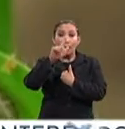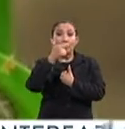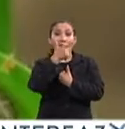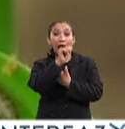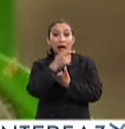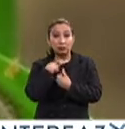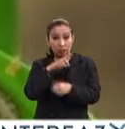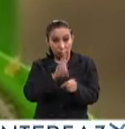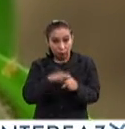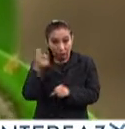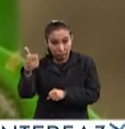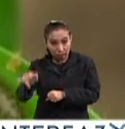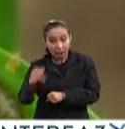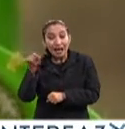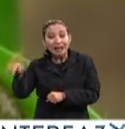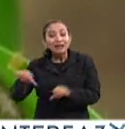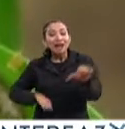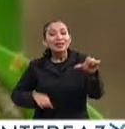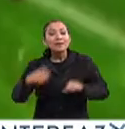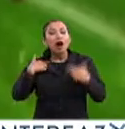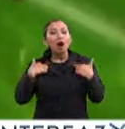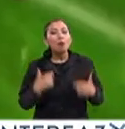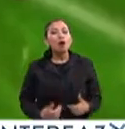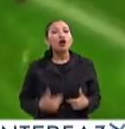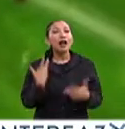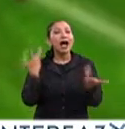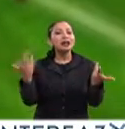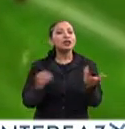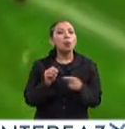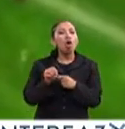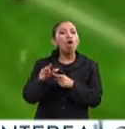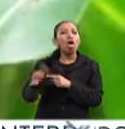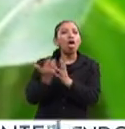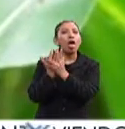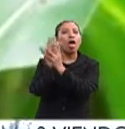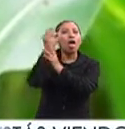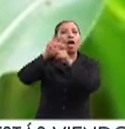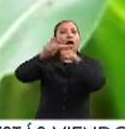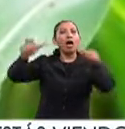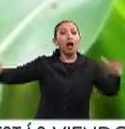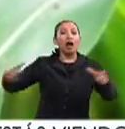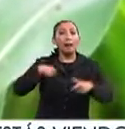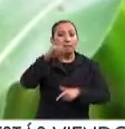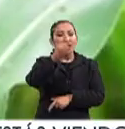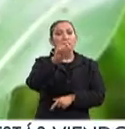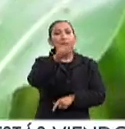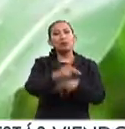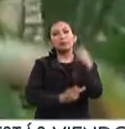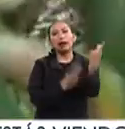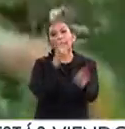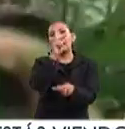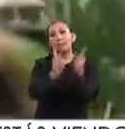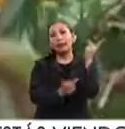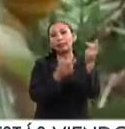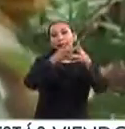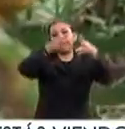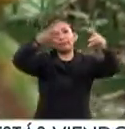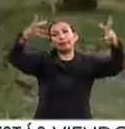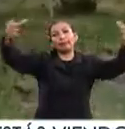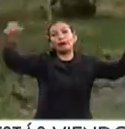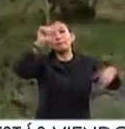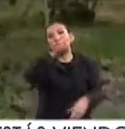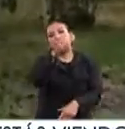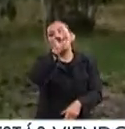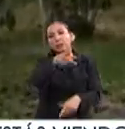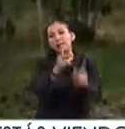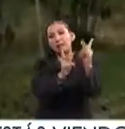no se forman naturalmente, la actividad humana es la causante. Sembrar monocultivos, es decir, grandes extensiones de